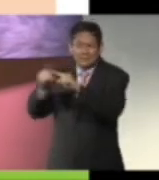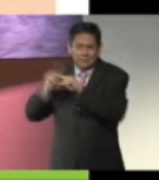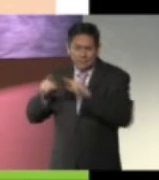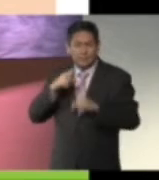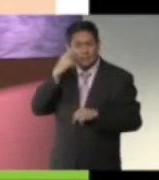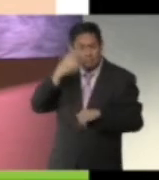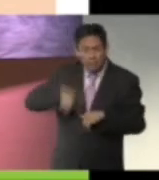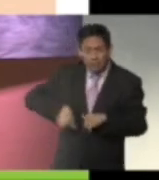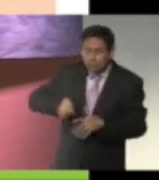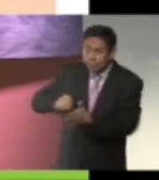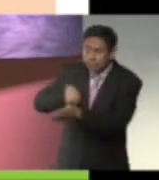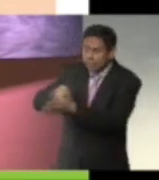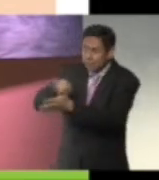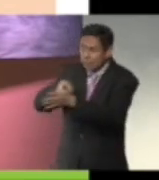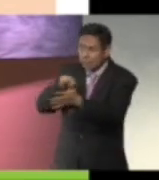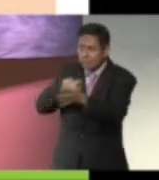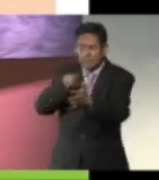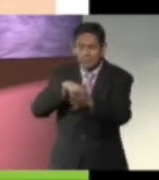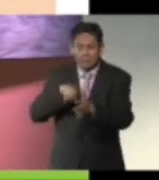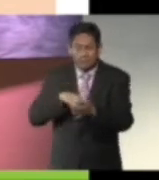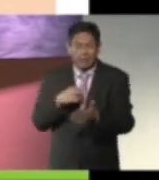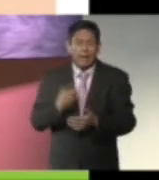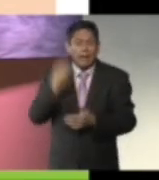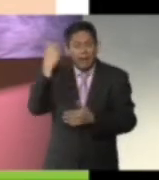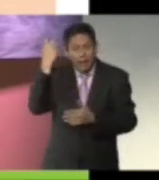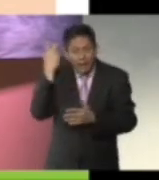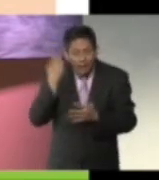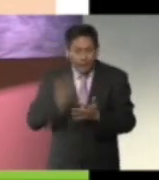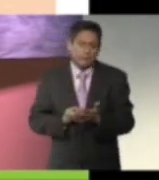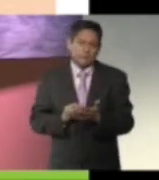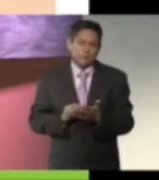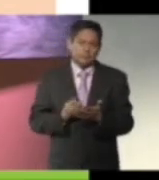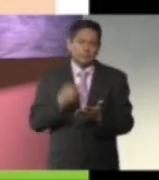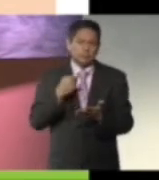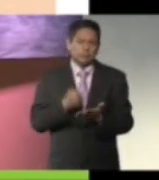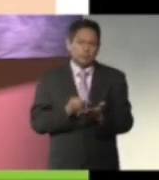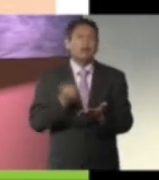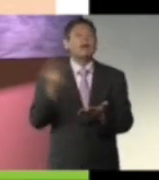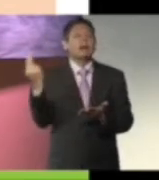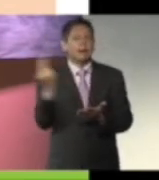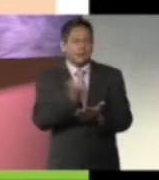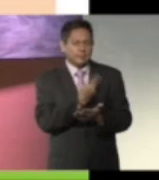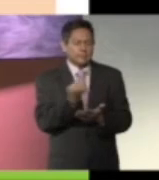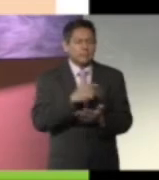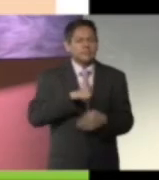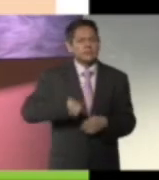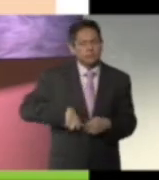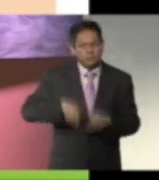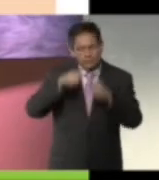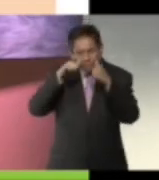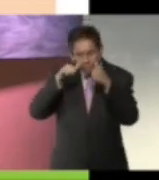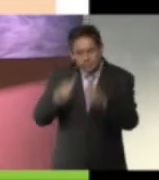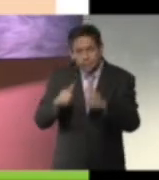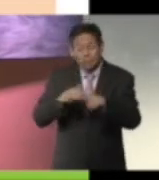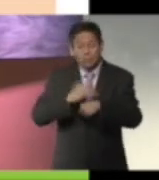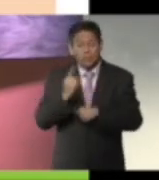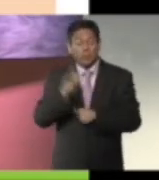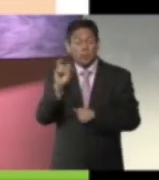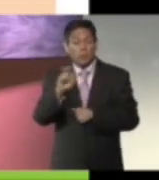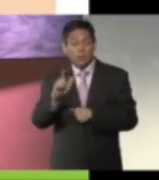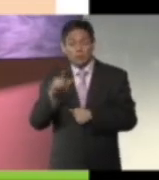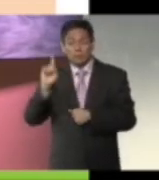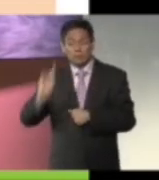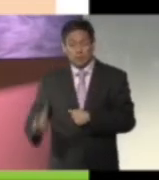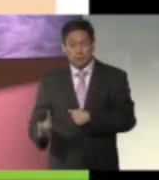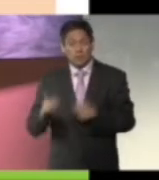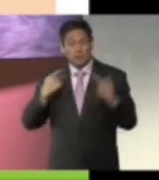¿Qué nos plantea? Una serie de derechos humanos que están ahí para ser exigibles, que podemos litigar con los convenios internacionales